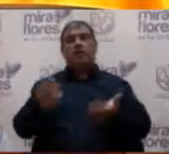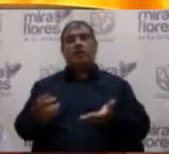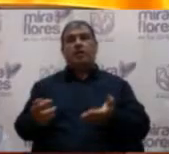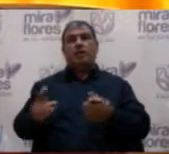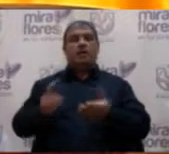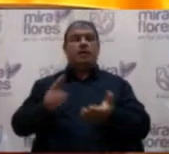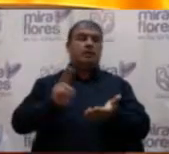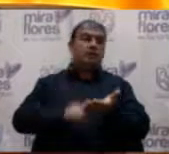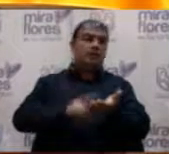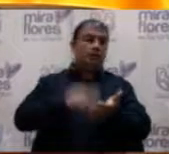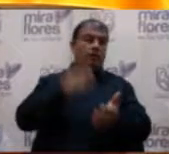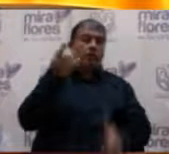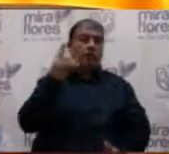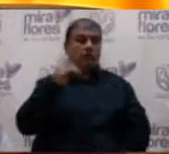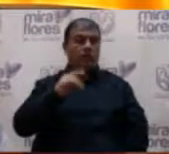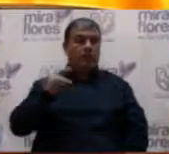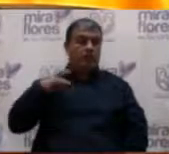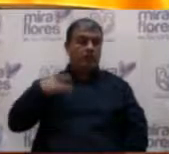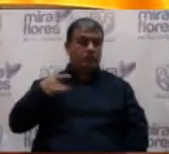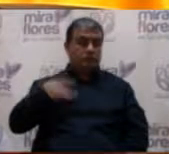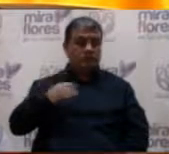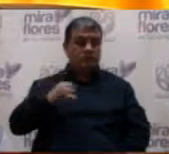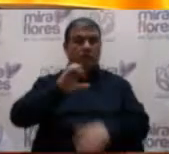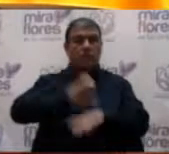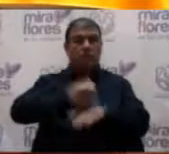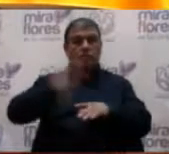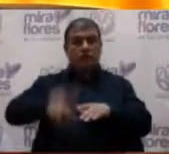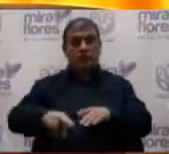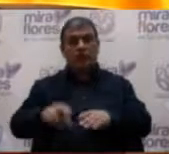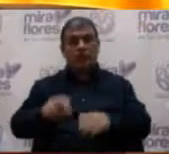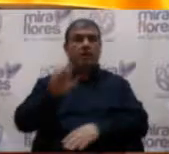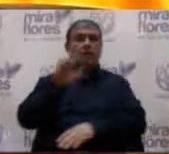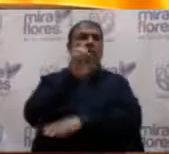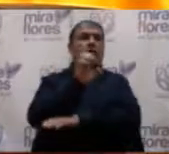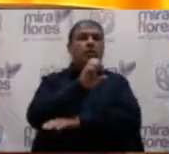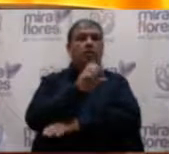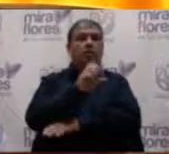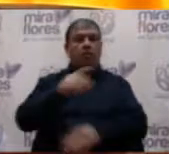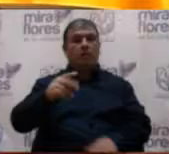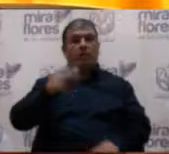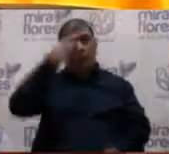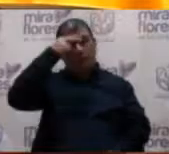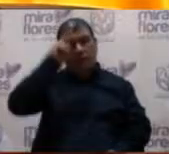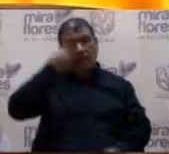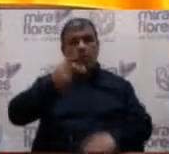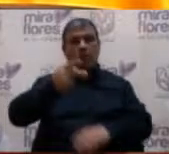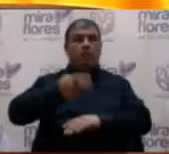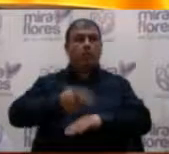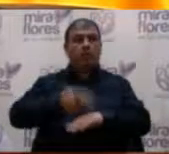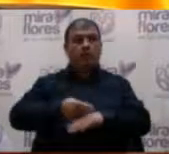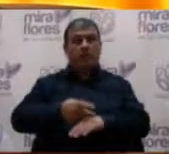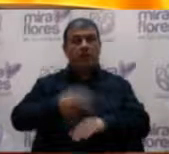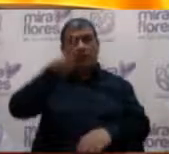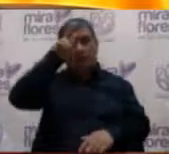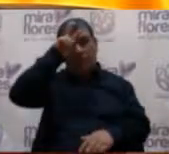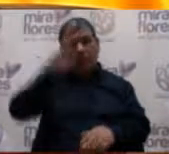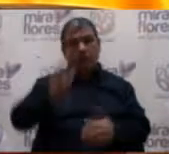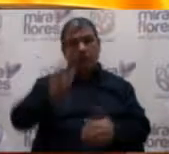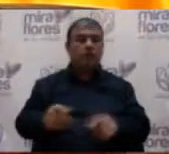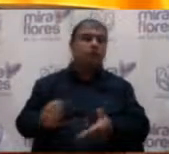Social de Bolivia, Chile, Colombia, Costa Rica, Ecuador, México, Paraguay y Perú, así como su firma en calidad de